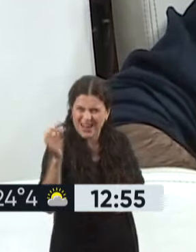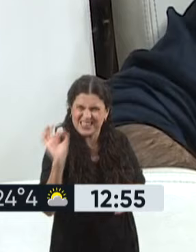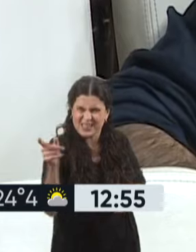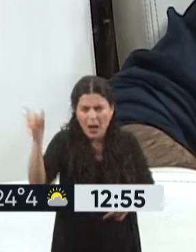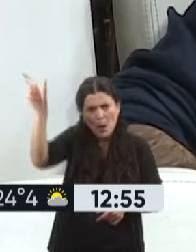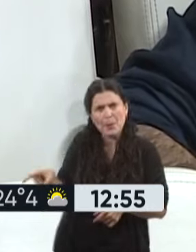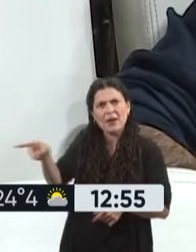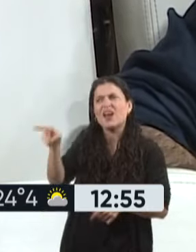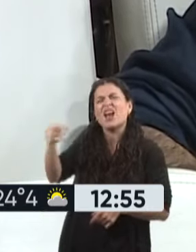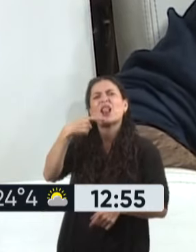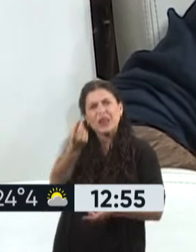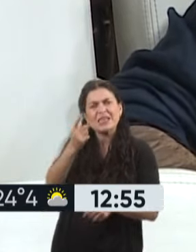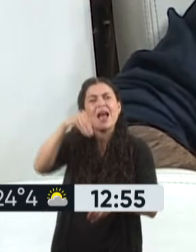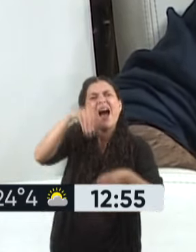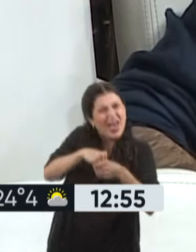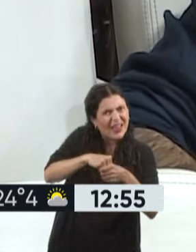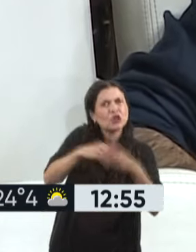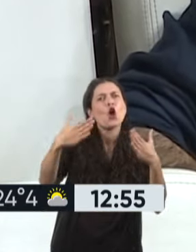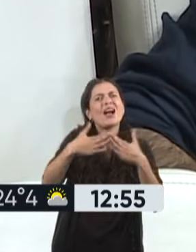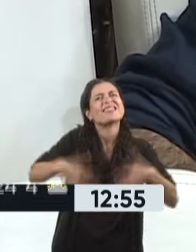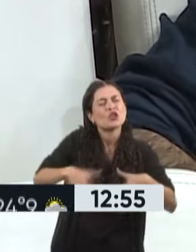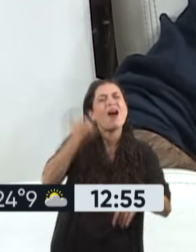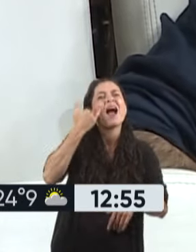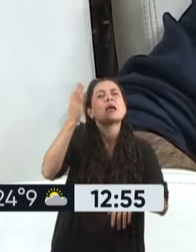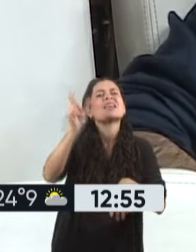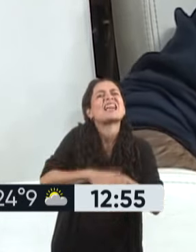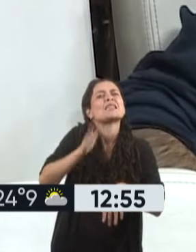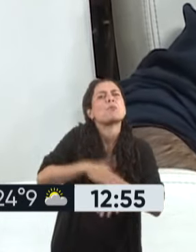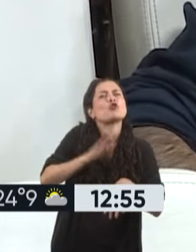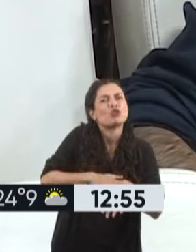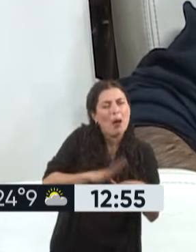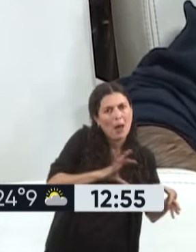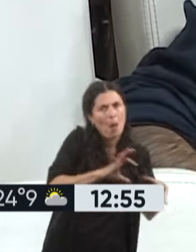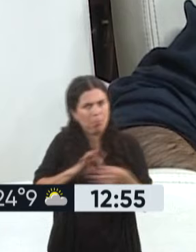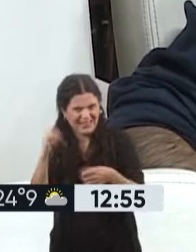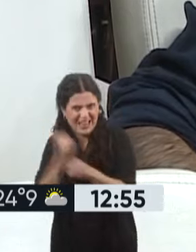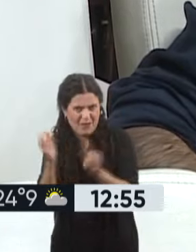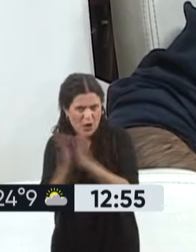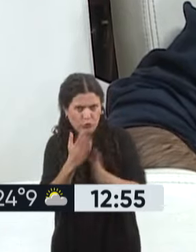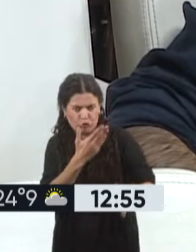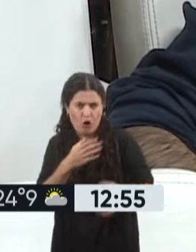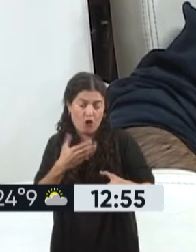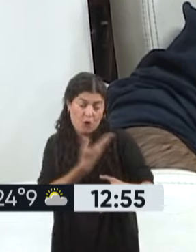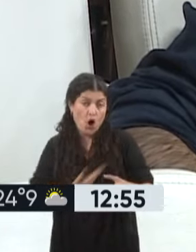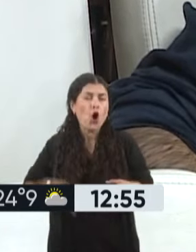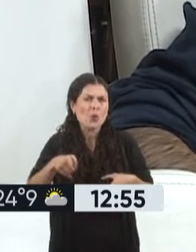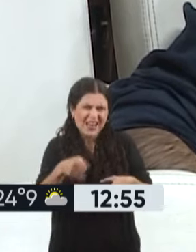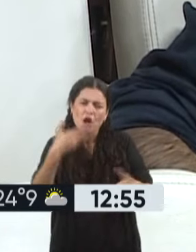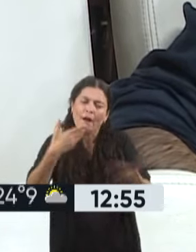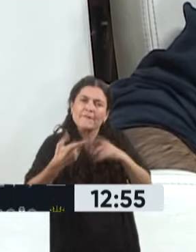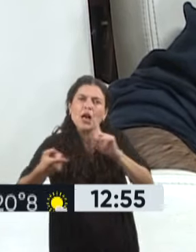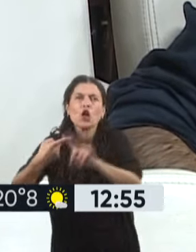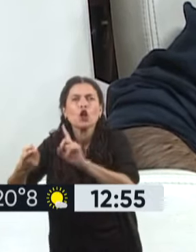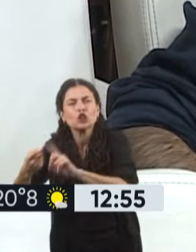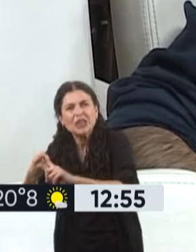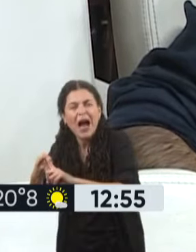hay funcionarios o personas ligadas al gobierno que supuestamente hablan con personas que están interesados en hablar con